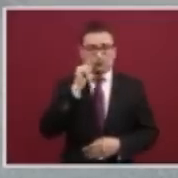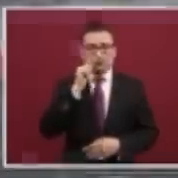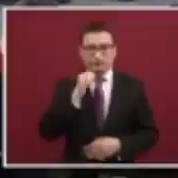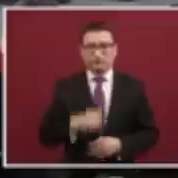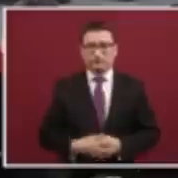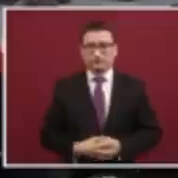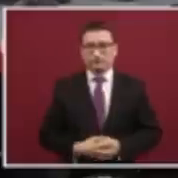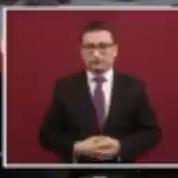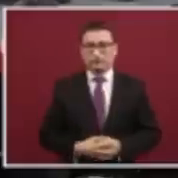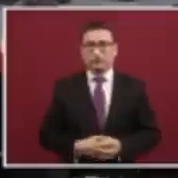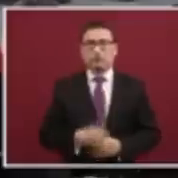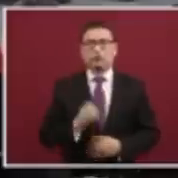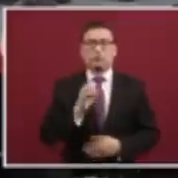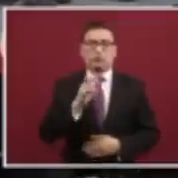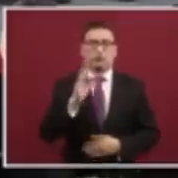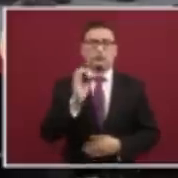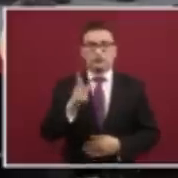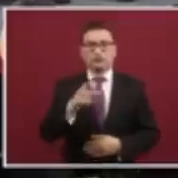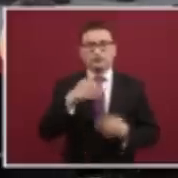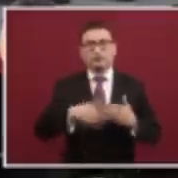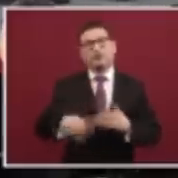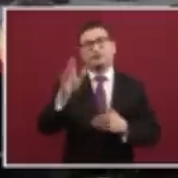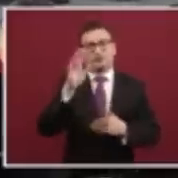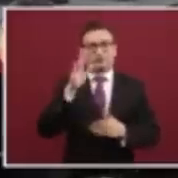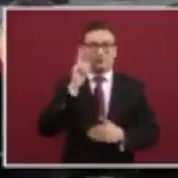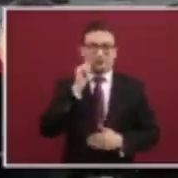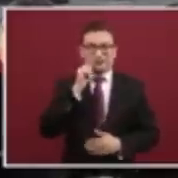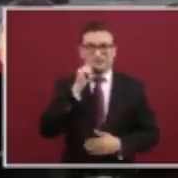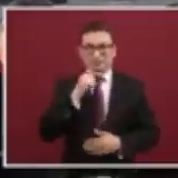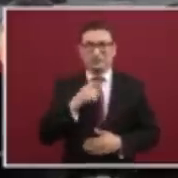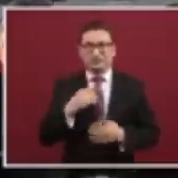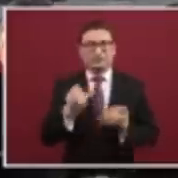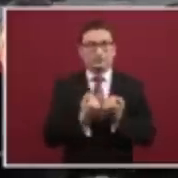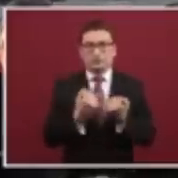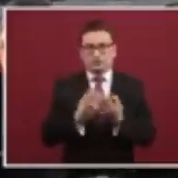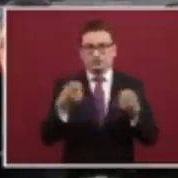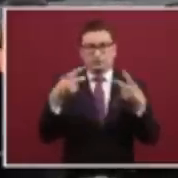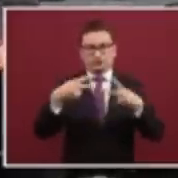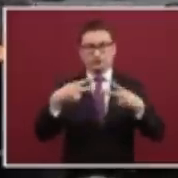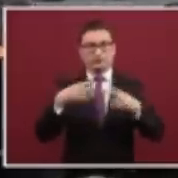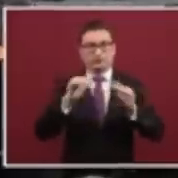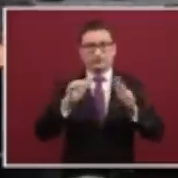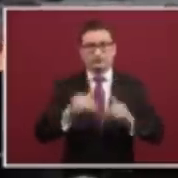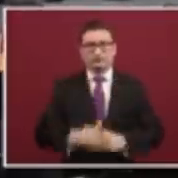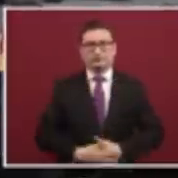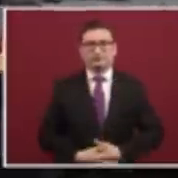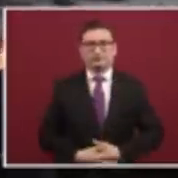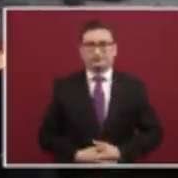Bueno, y el resto mañana. Sí, nos vemos. Gracias.